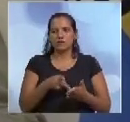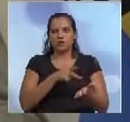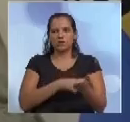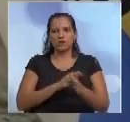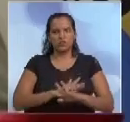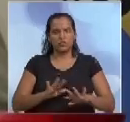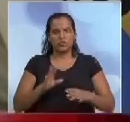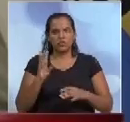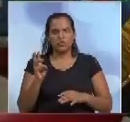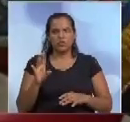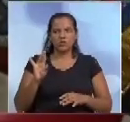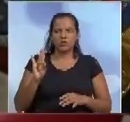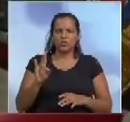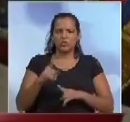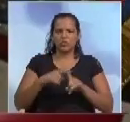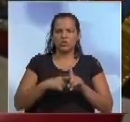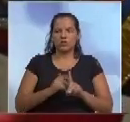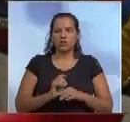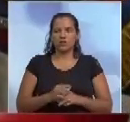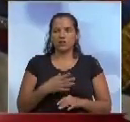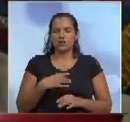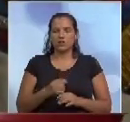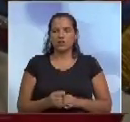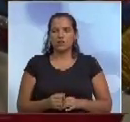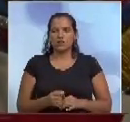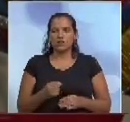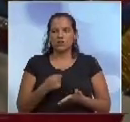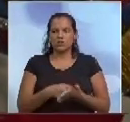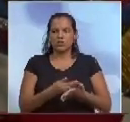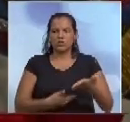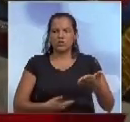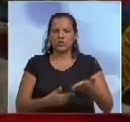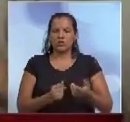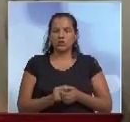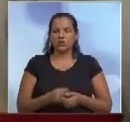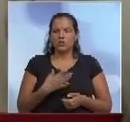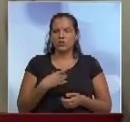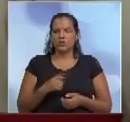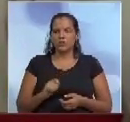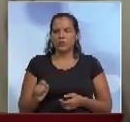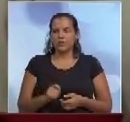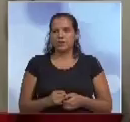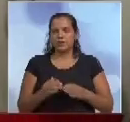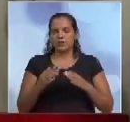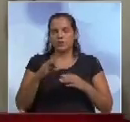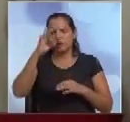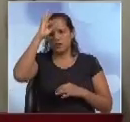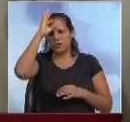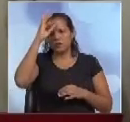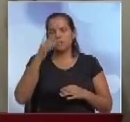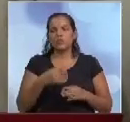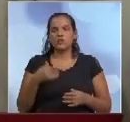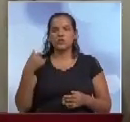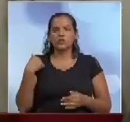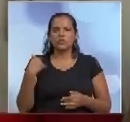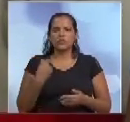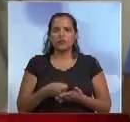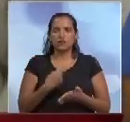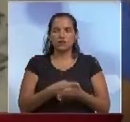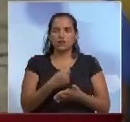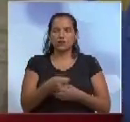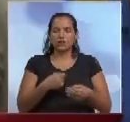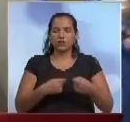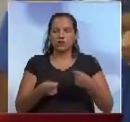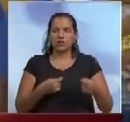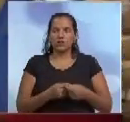concluirá entre 6 o 7 meses, tiempo en que se firmarán los convenios para que las casas de salud puedan generar sus